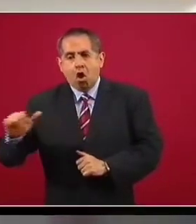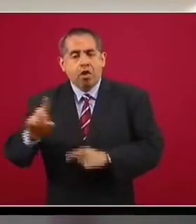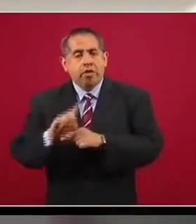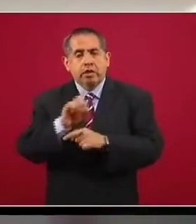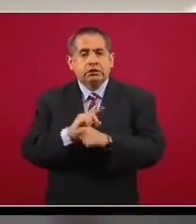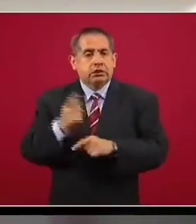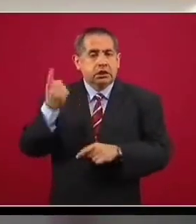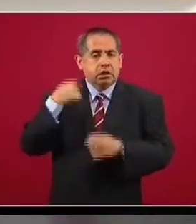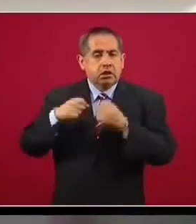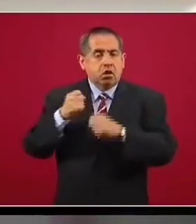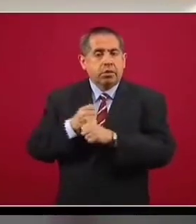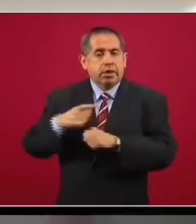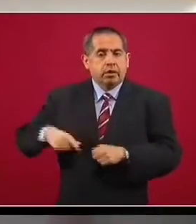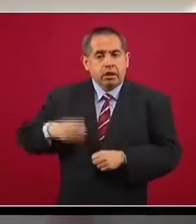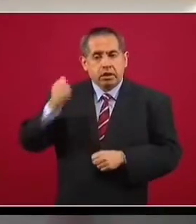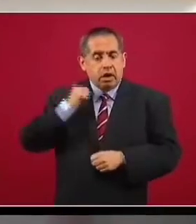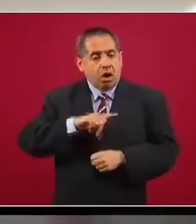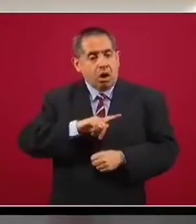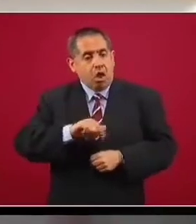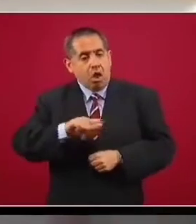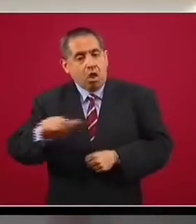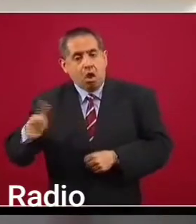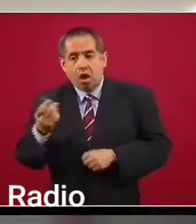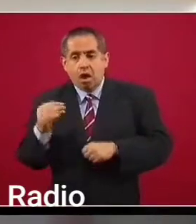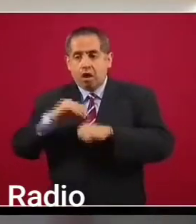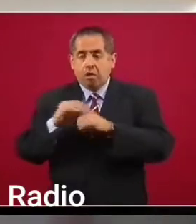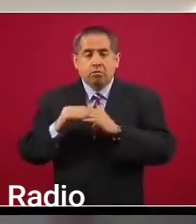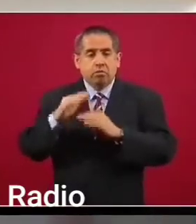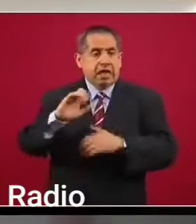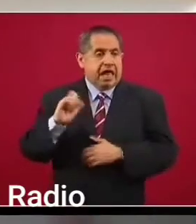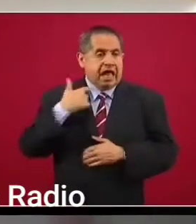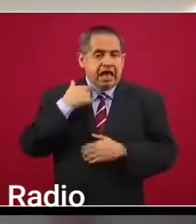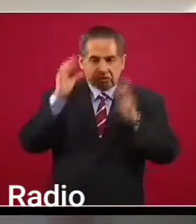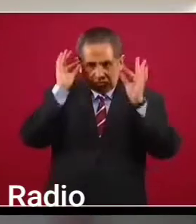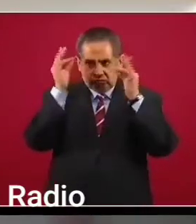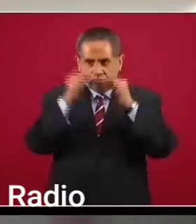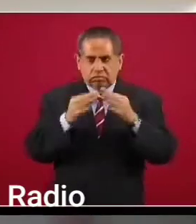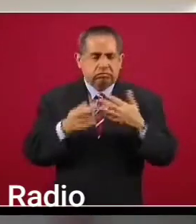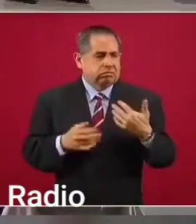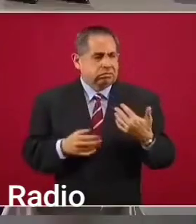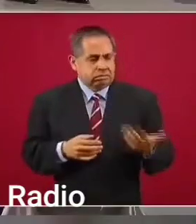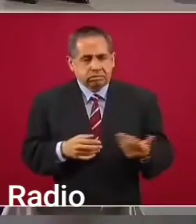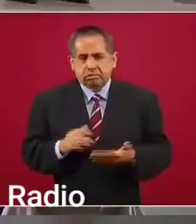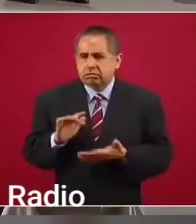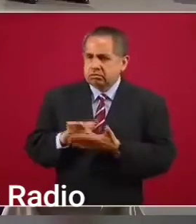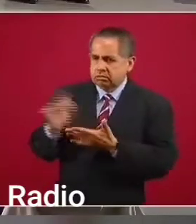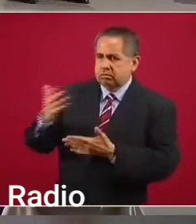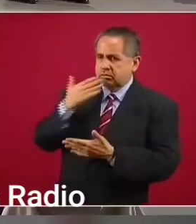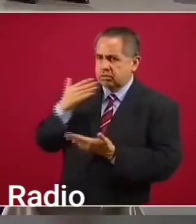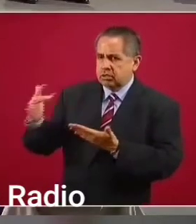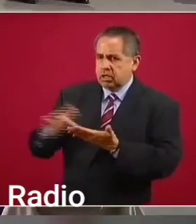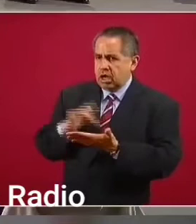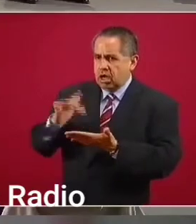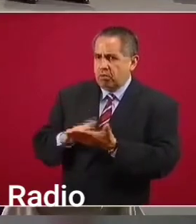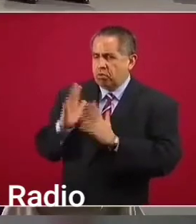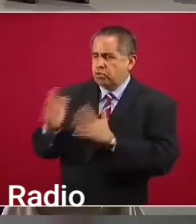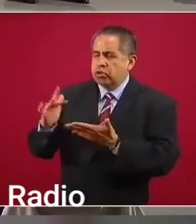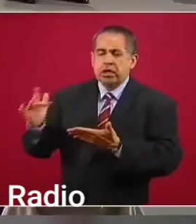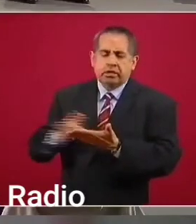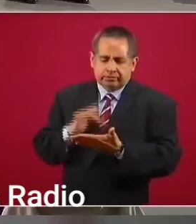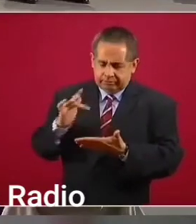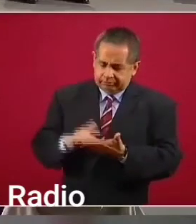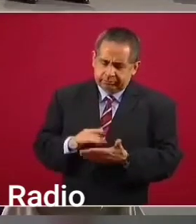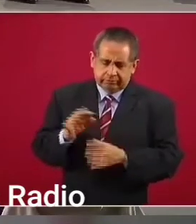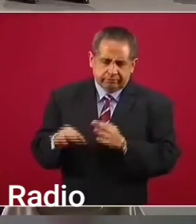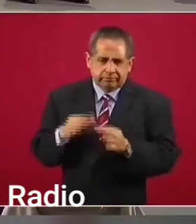pasado. Estos compañeros excónsules agradecen que hayan ya recibido ese apoyo y pues de alguna